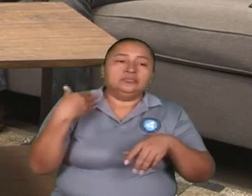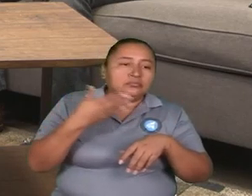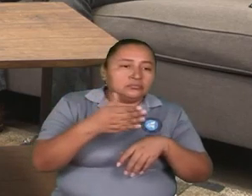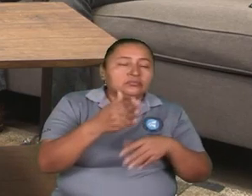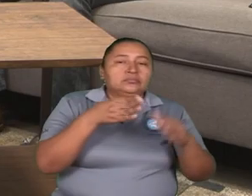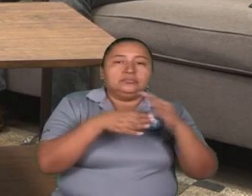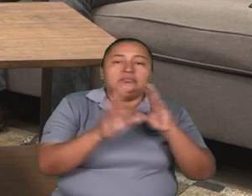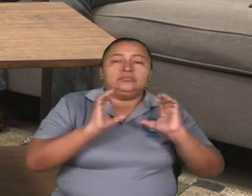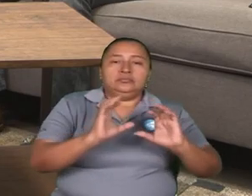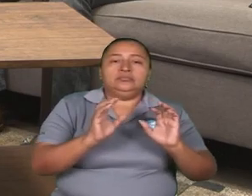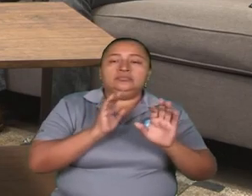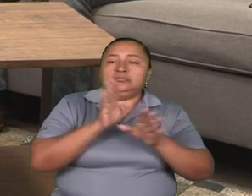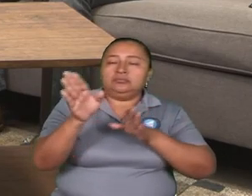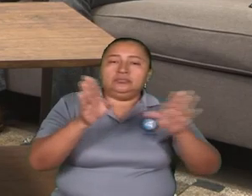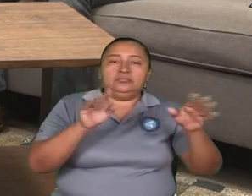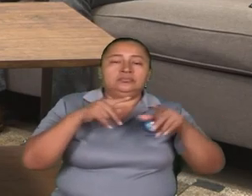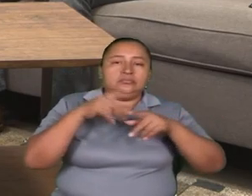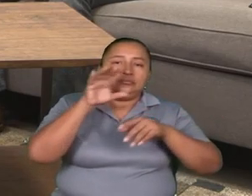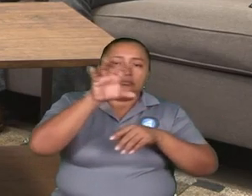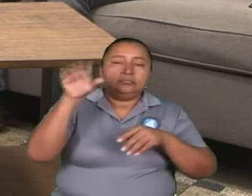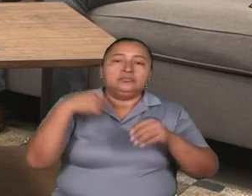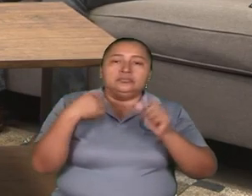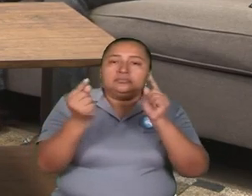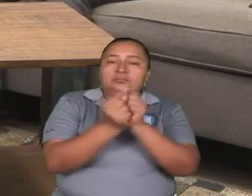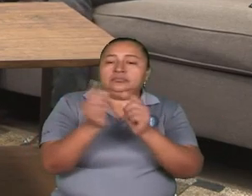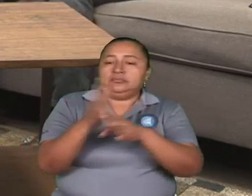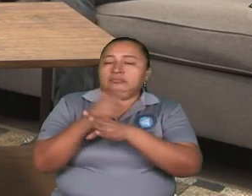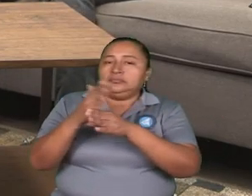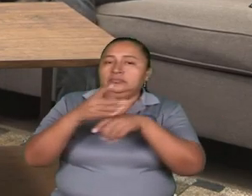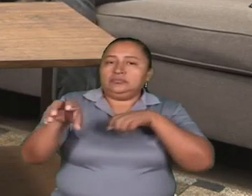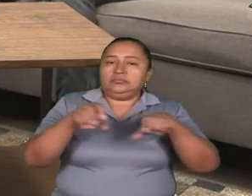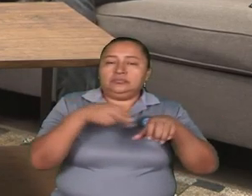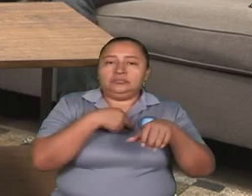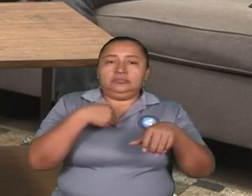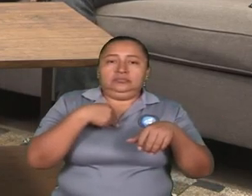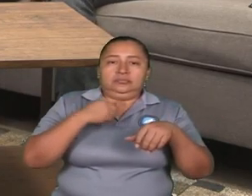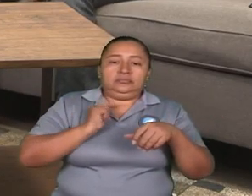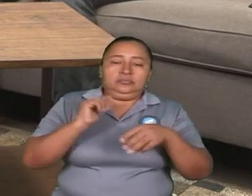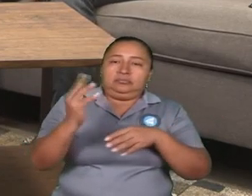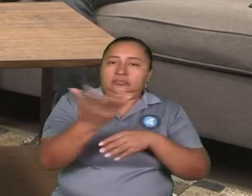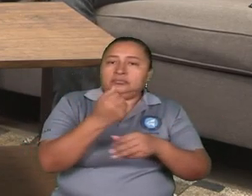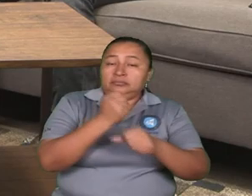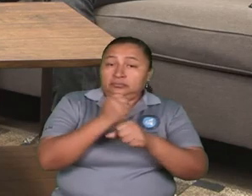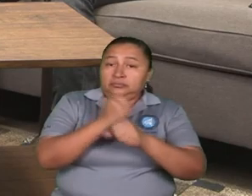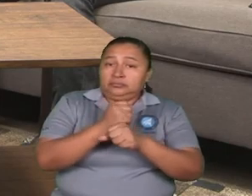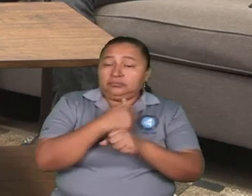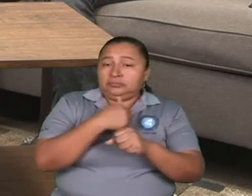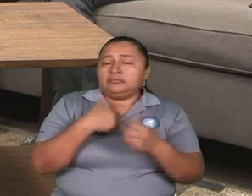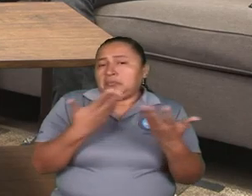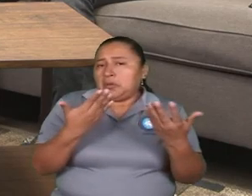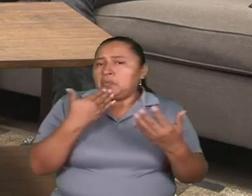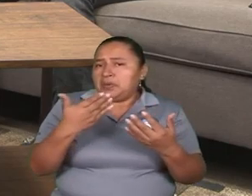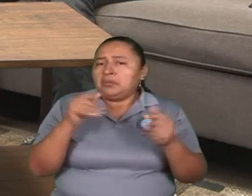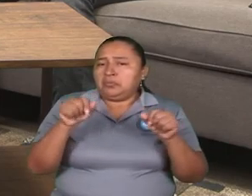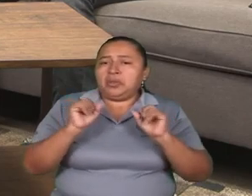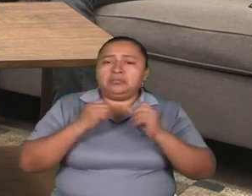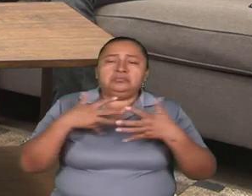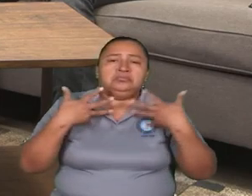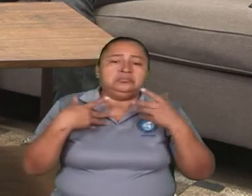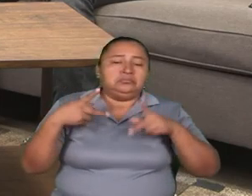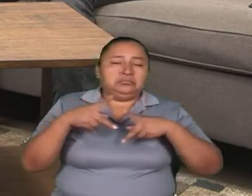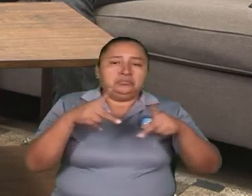esa labor de comercializar productos, puedan tener una oportunidad en la cual puedan también ellos beneficiarse a partir